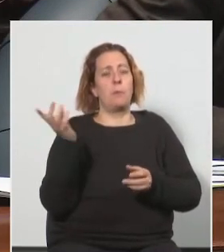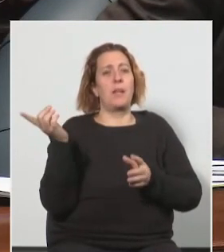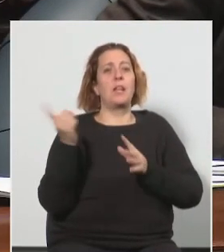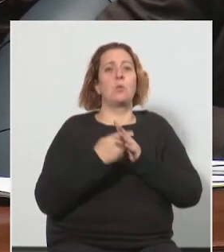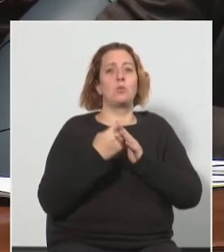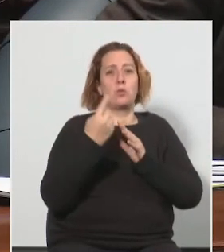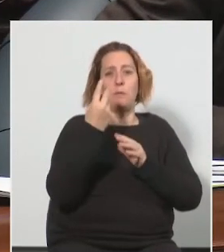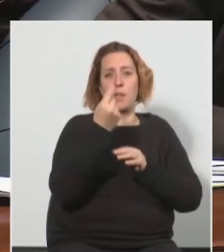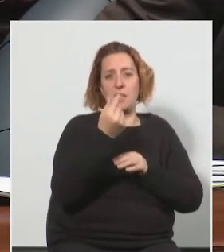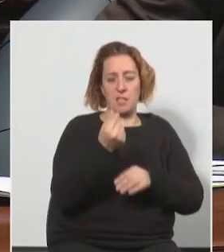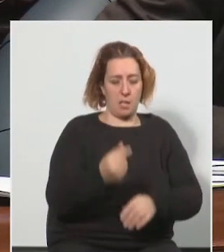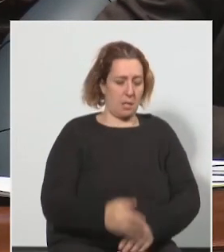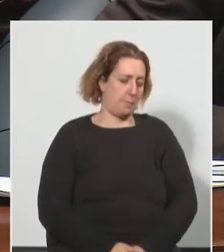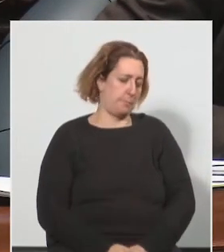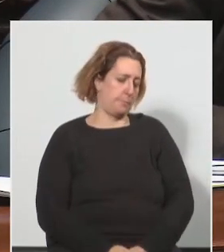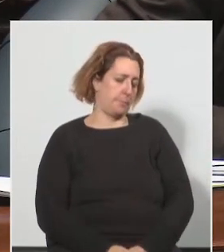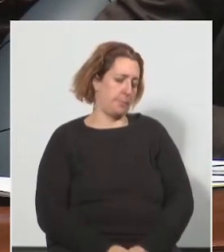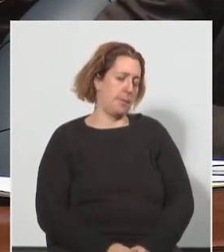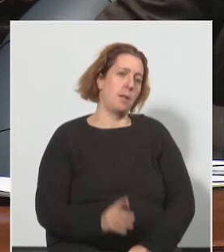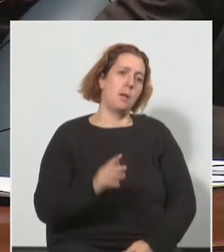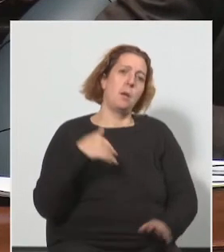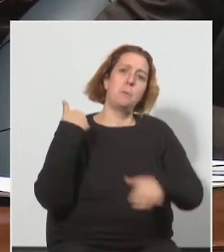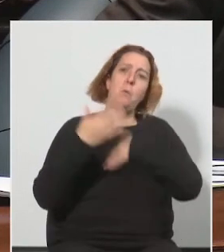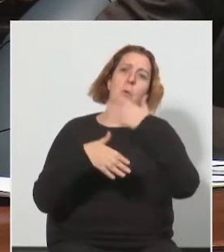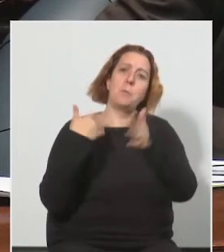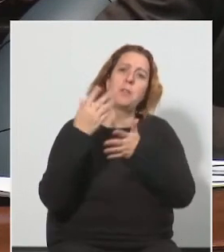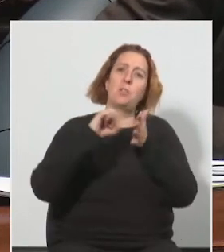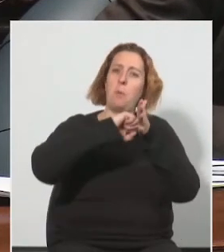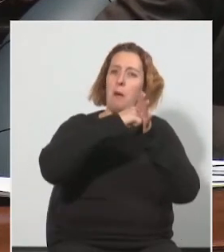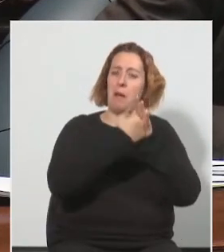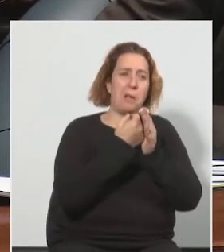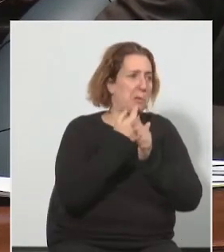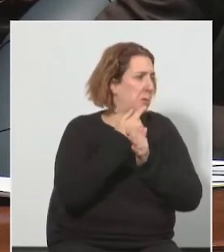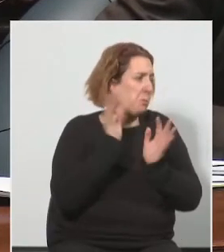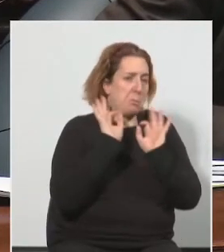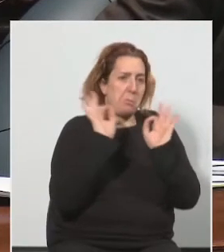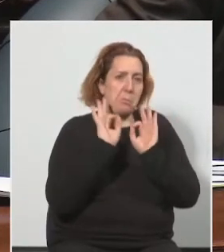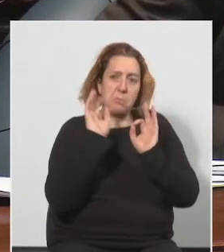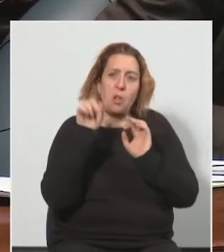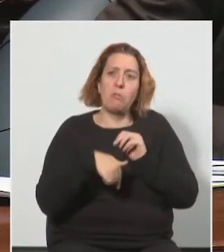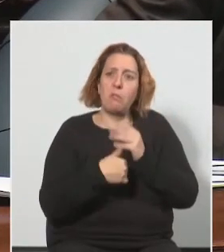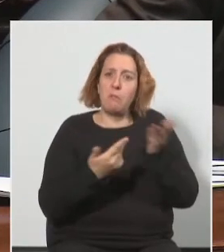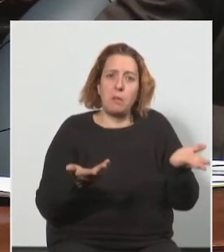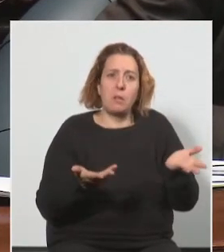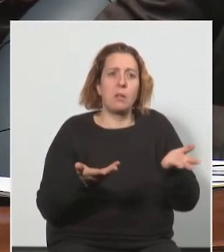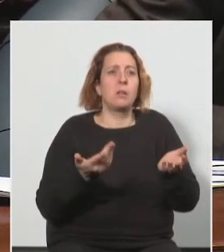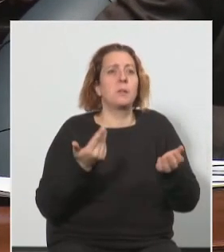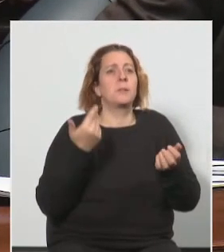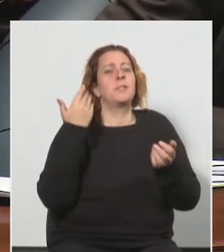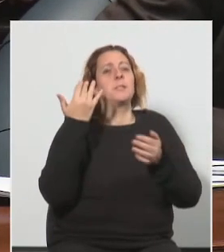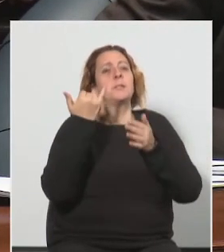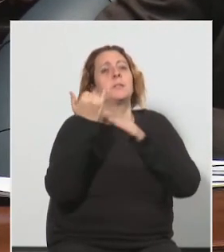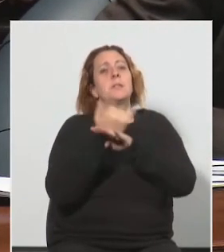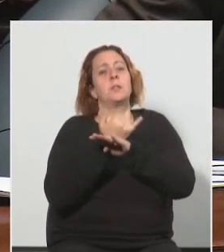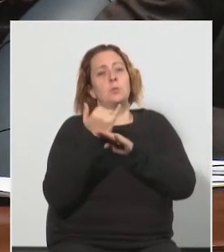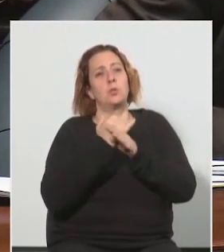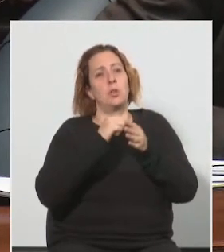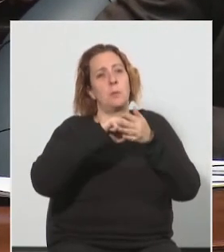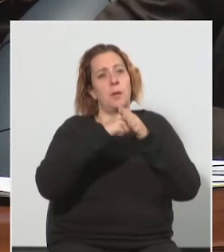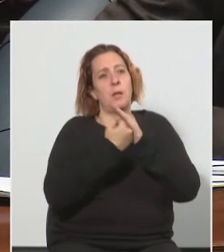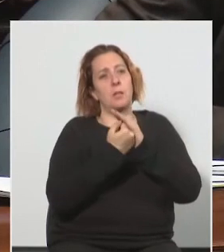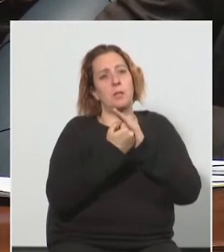inclusión financiera. Movimientos bancarios injustificables que le valieron a instituciones